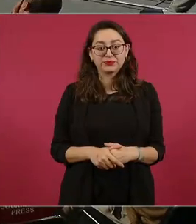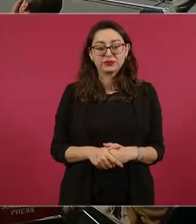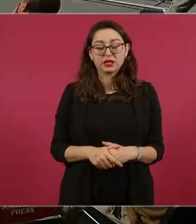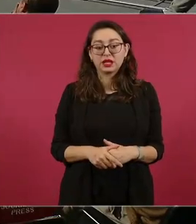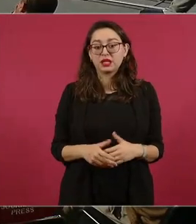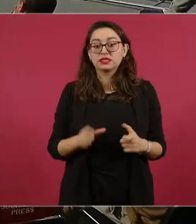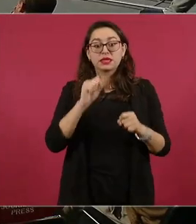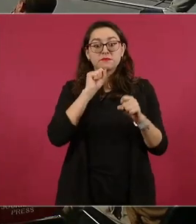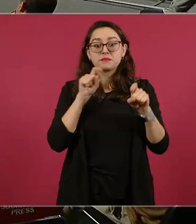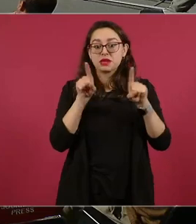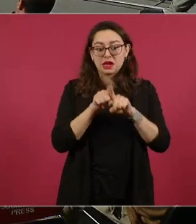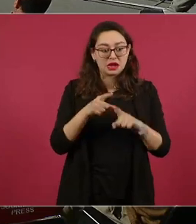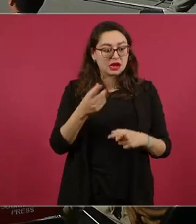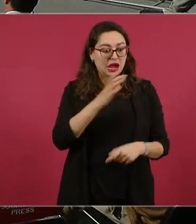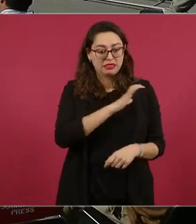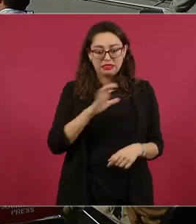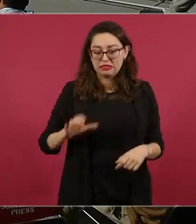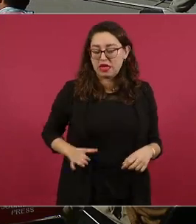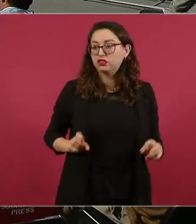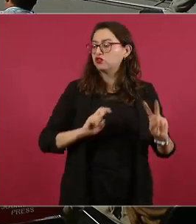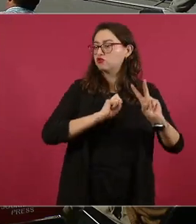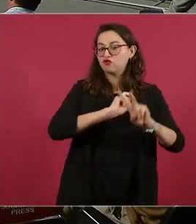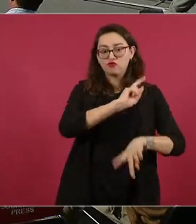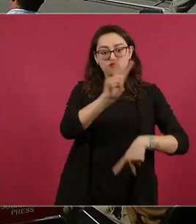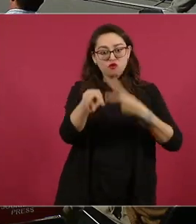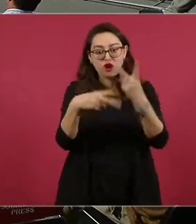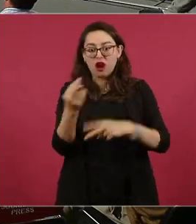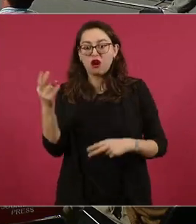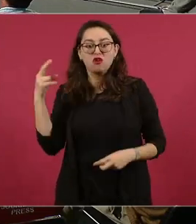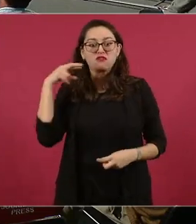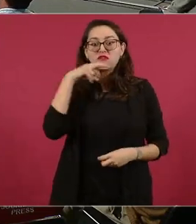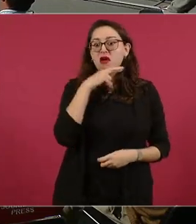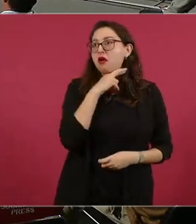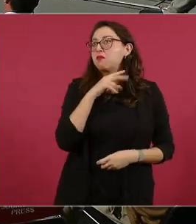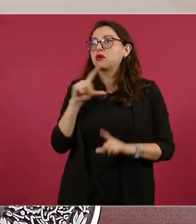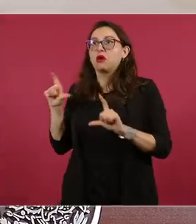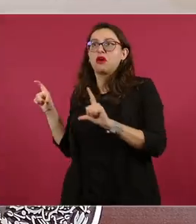Candidatos y todos, ¿no? Oiga,